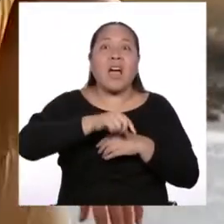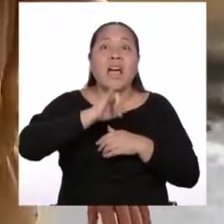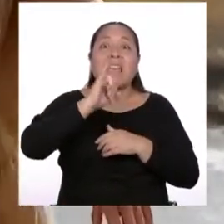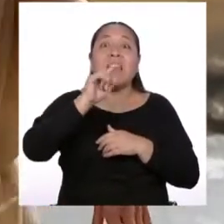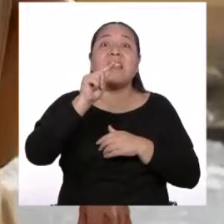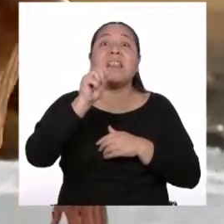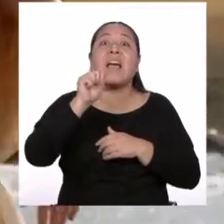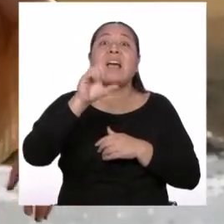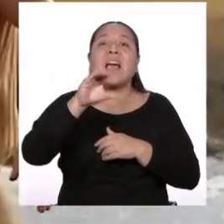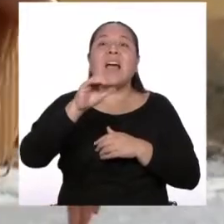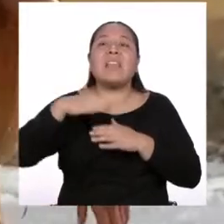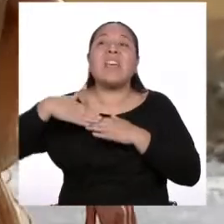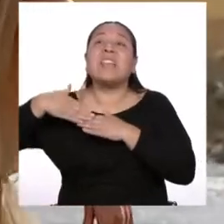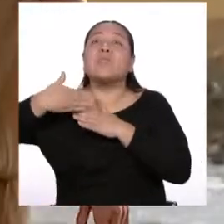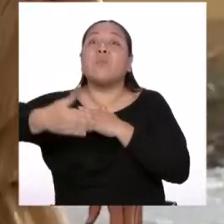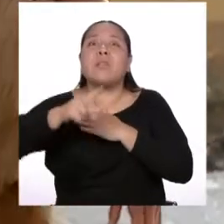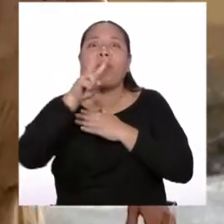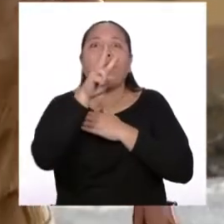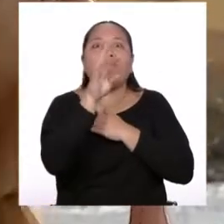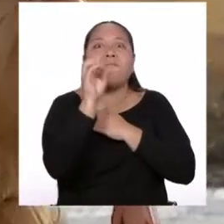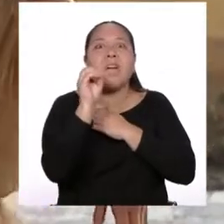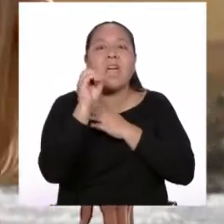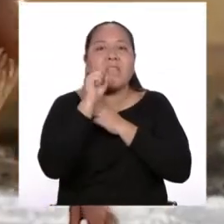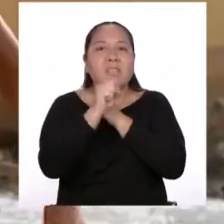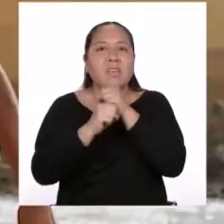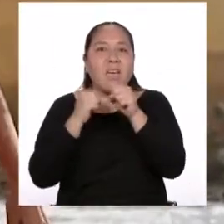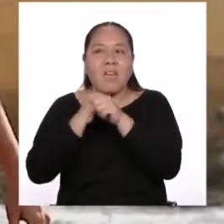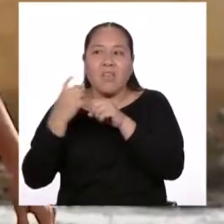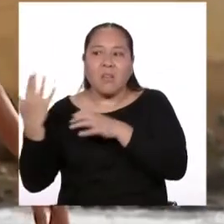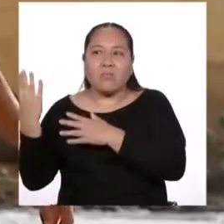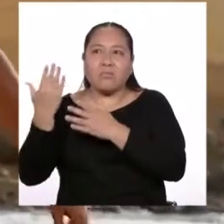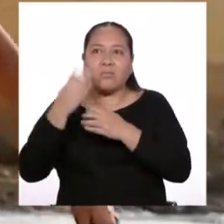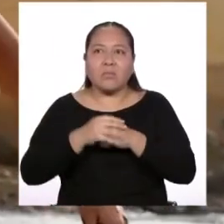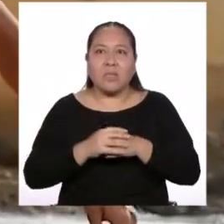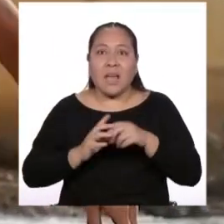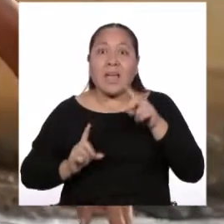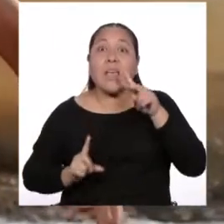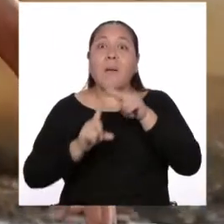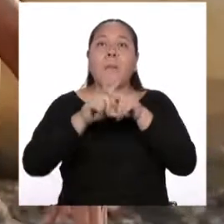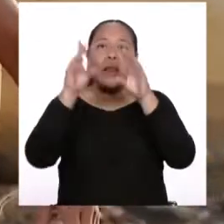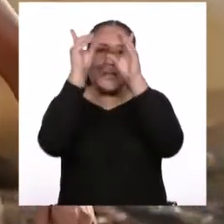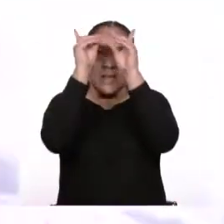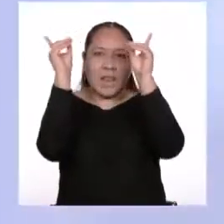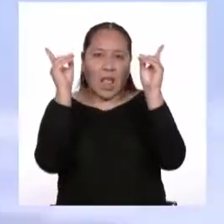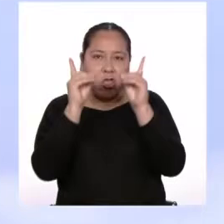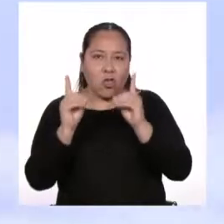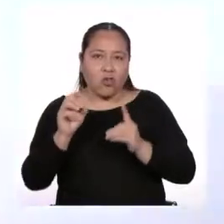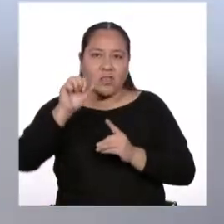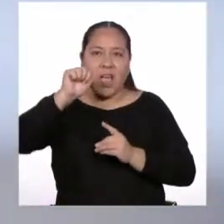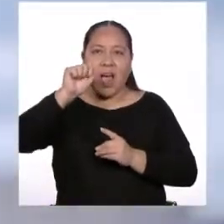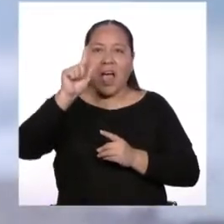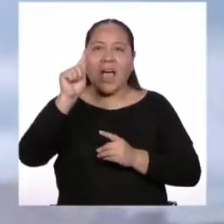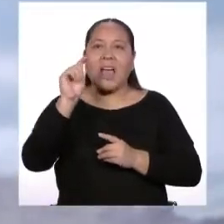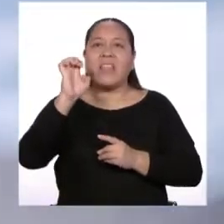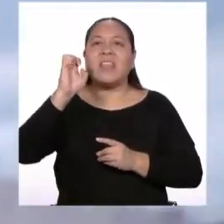años. Fue entonces cuando la diosa Atenea hizo su aparición.